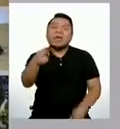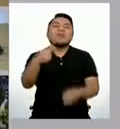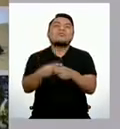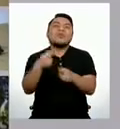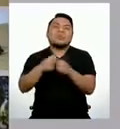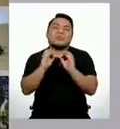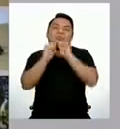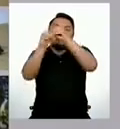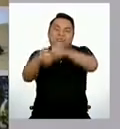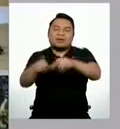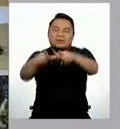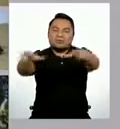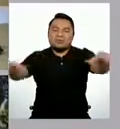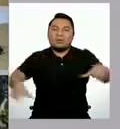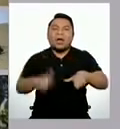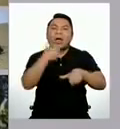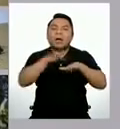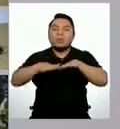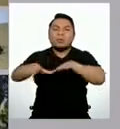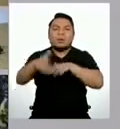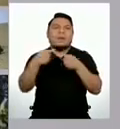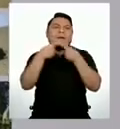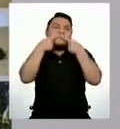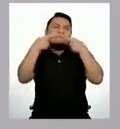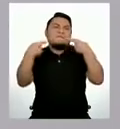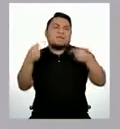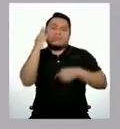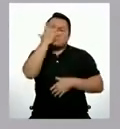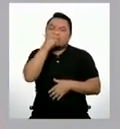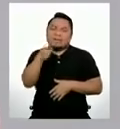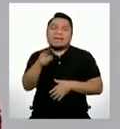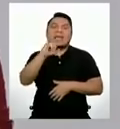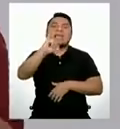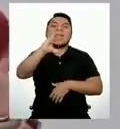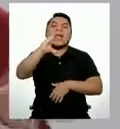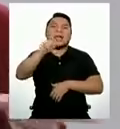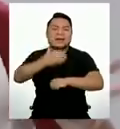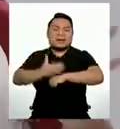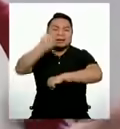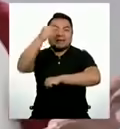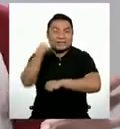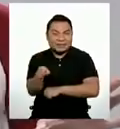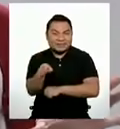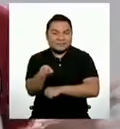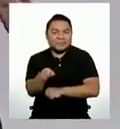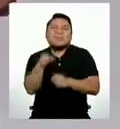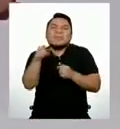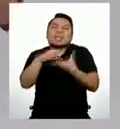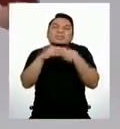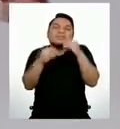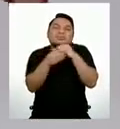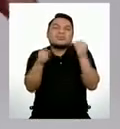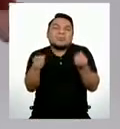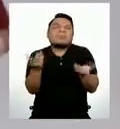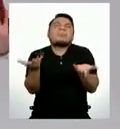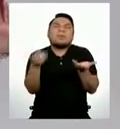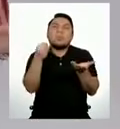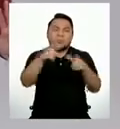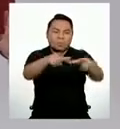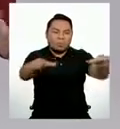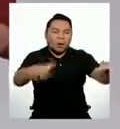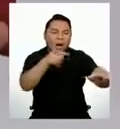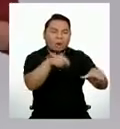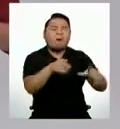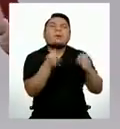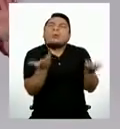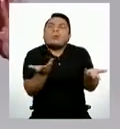nombre con el que se le conoce a una laguna muy famosa y muy bonita en Ica. ¿Pero en qué consiste este mito? Bueno, según una versión